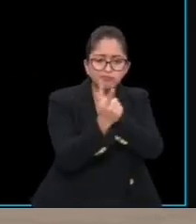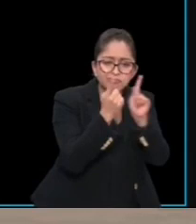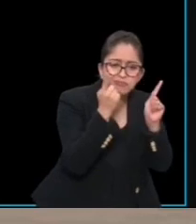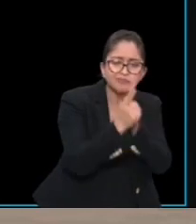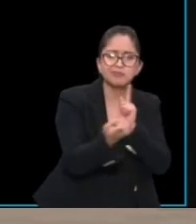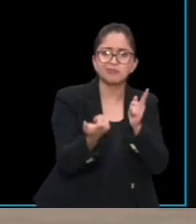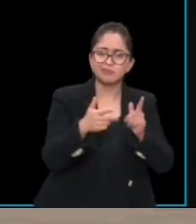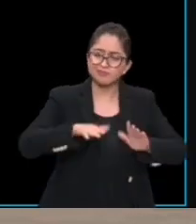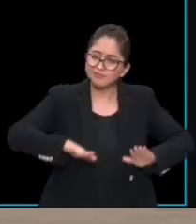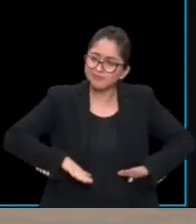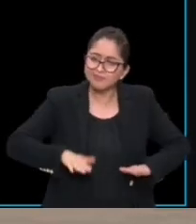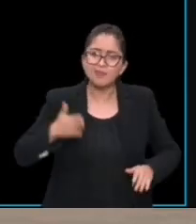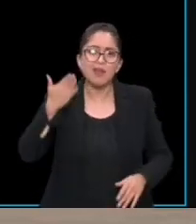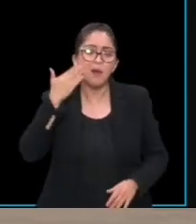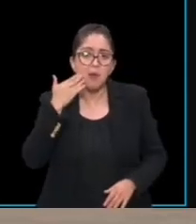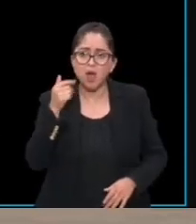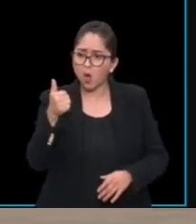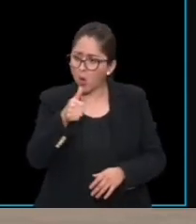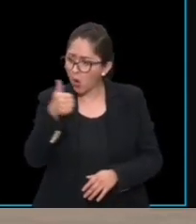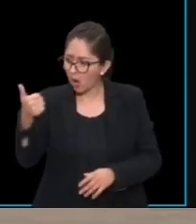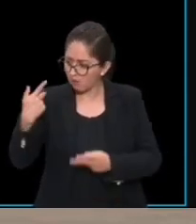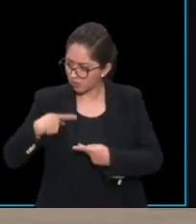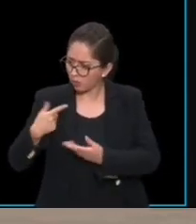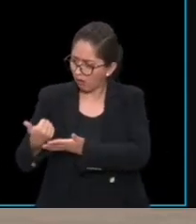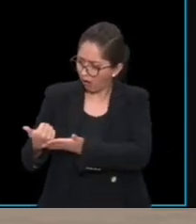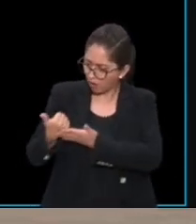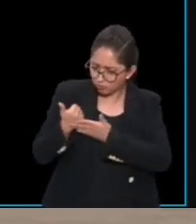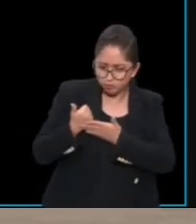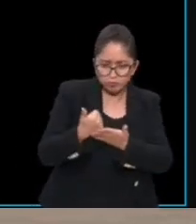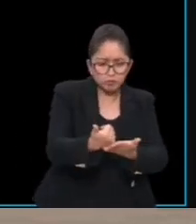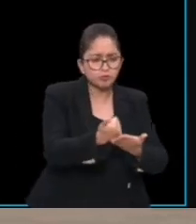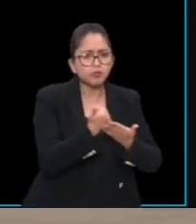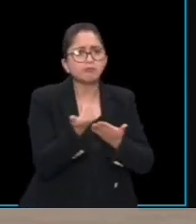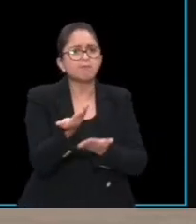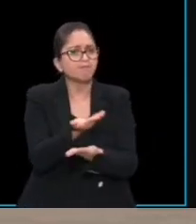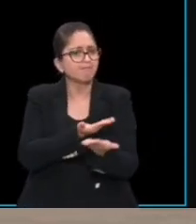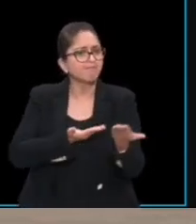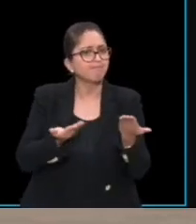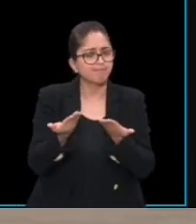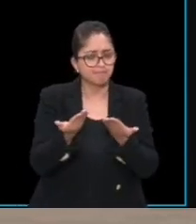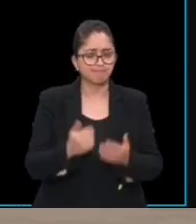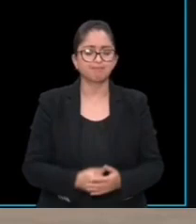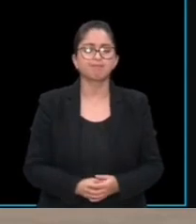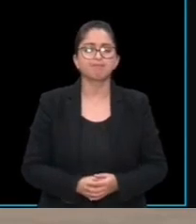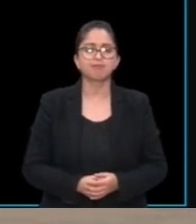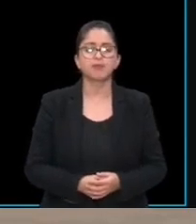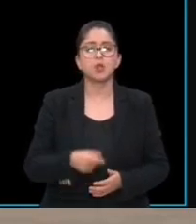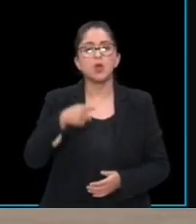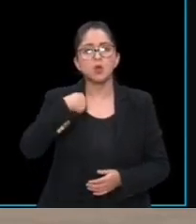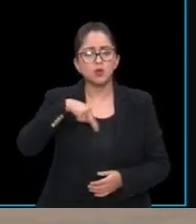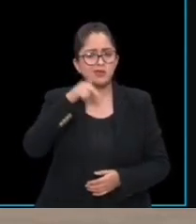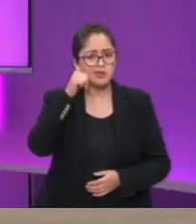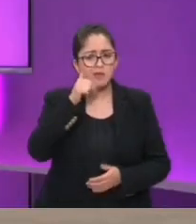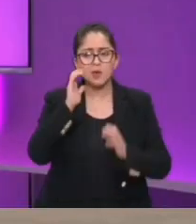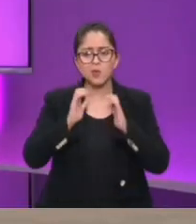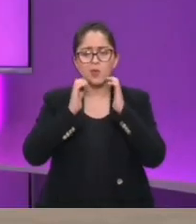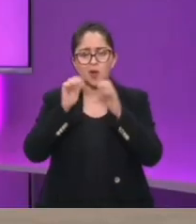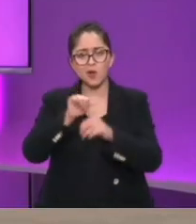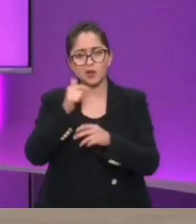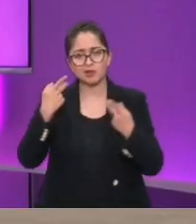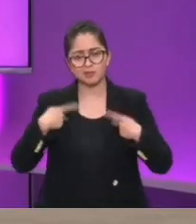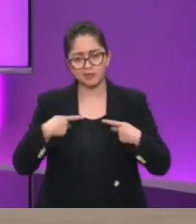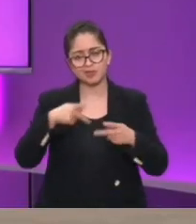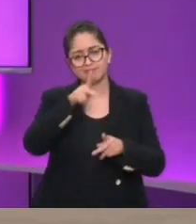cálido, en el que unos se están ayudando a otros y en el que... Gracias, René. En el que unos nos estamos cuidando a los demás.